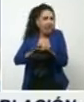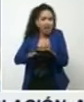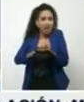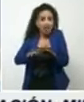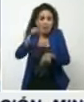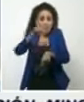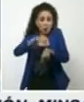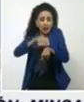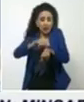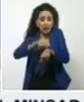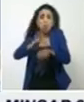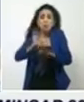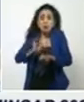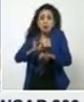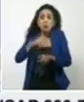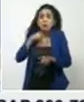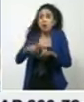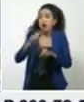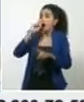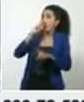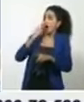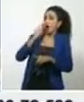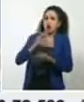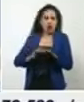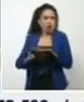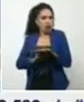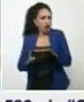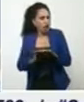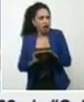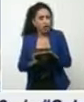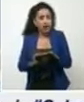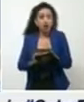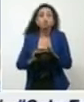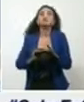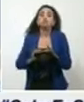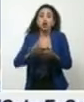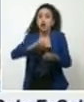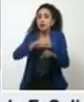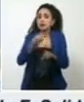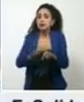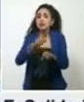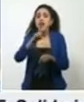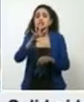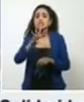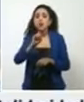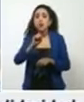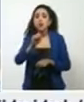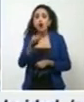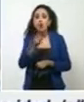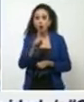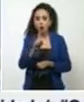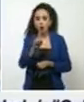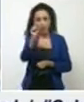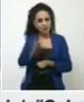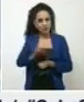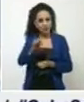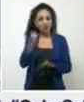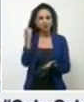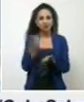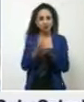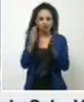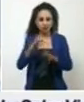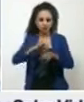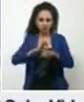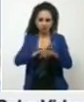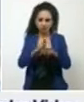diagnóstico, lo cual representa el 50,1 de los confirmados hasta la fecha.